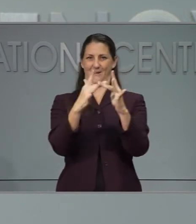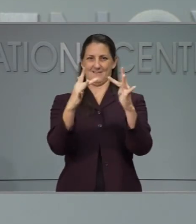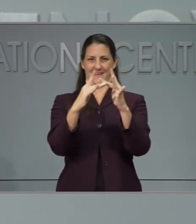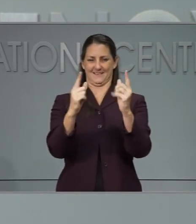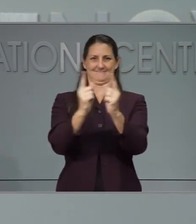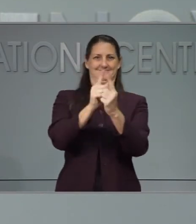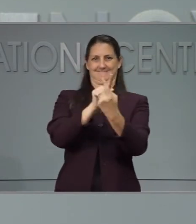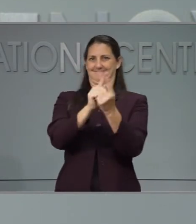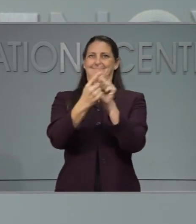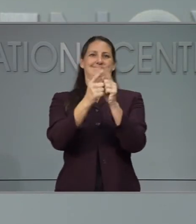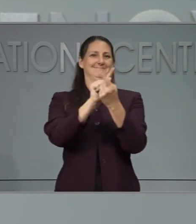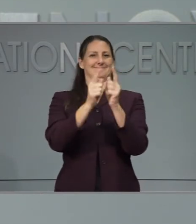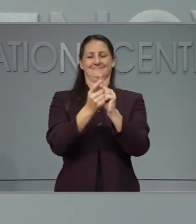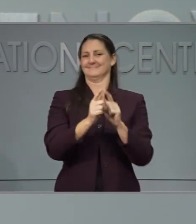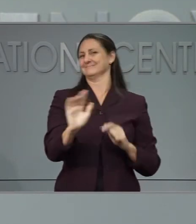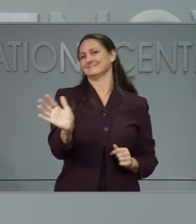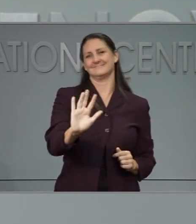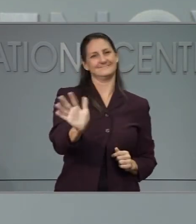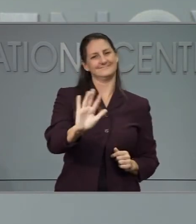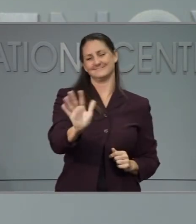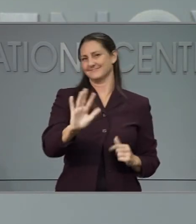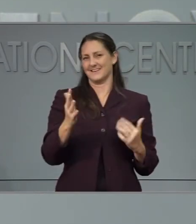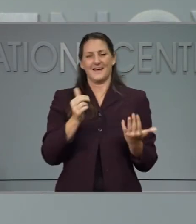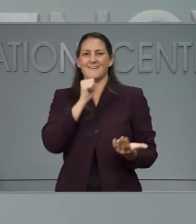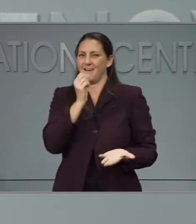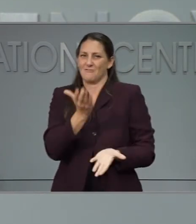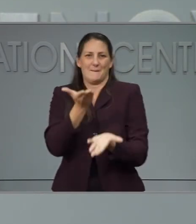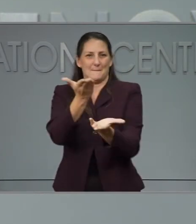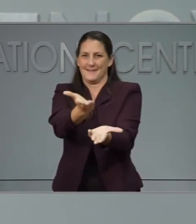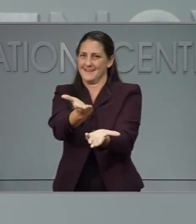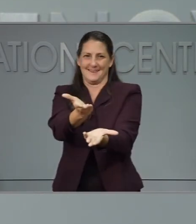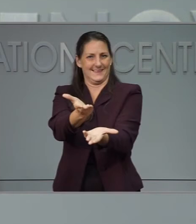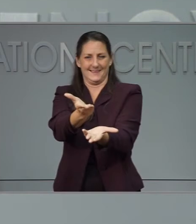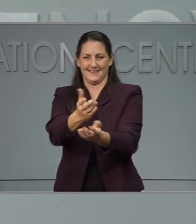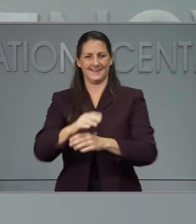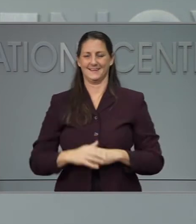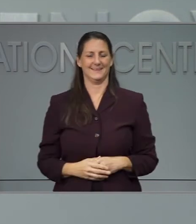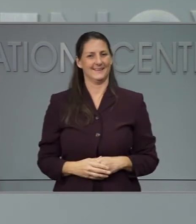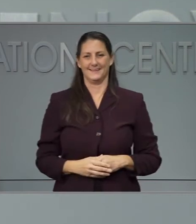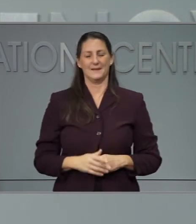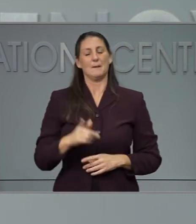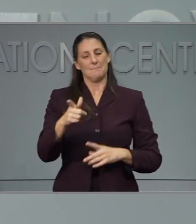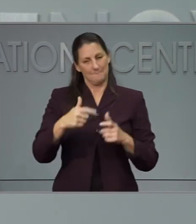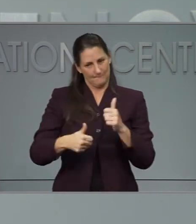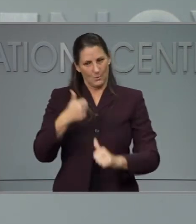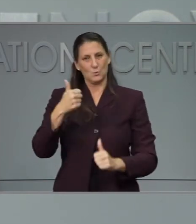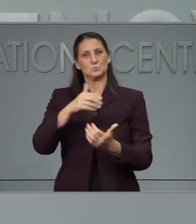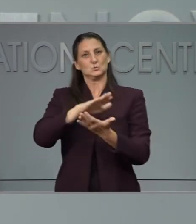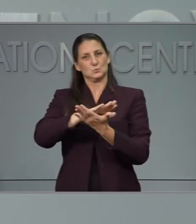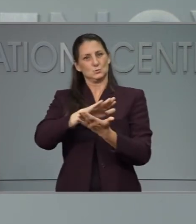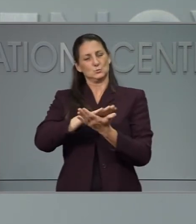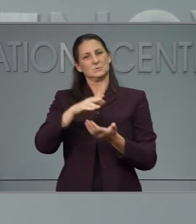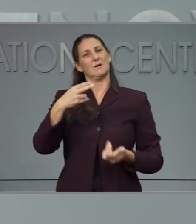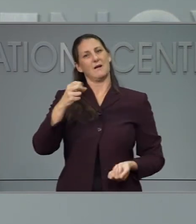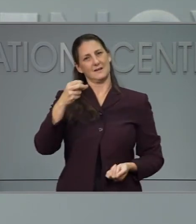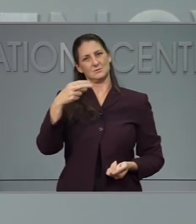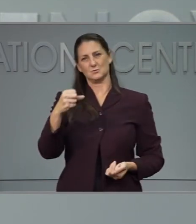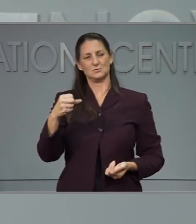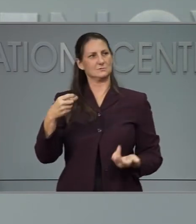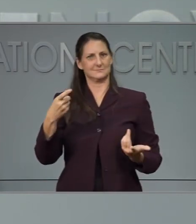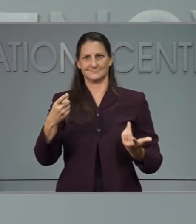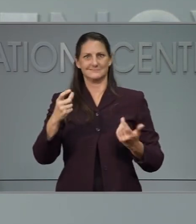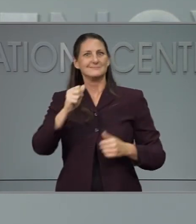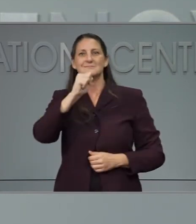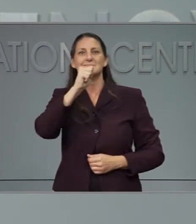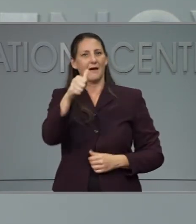school, nosotros no los recomendamos en este momento, ya que estamos viendo que la mayoría de nuestras escuelas de preparatoria